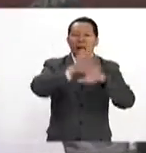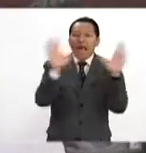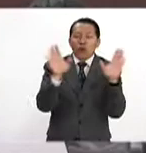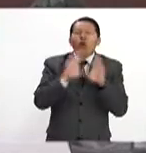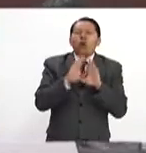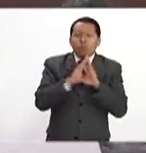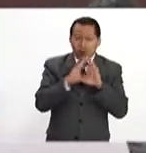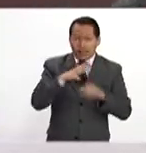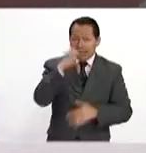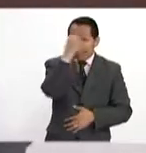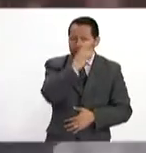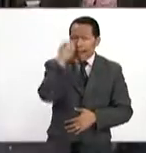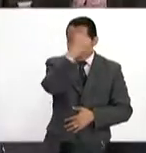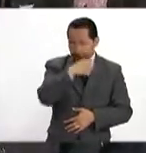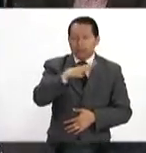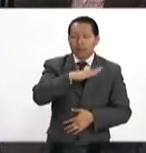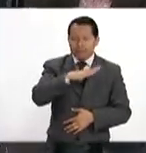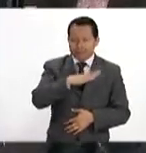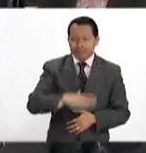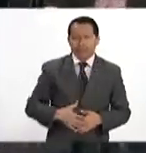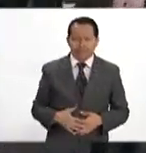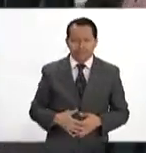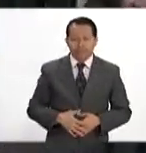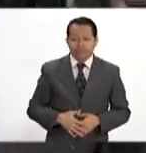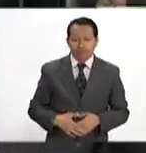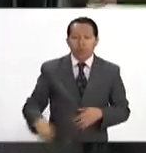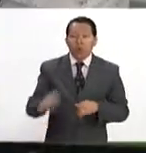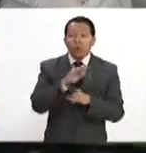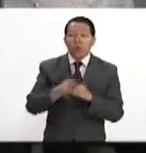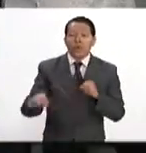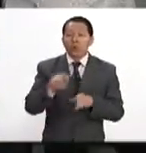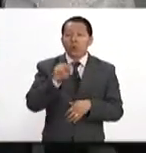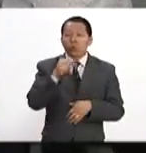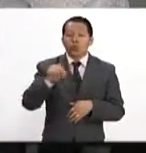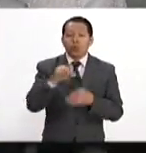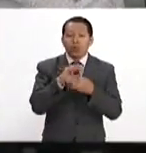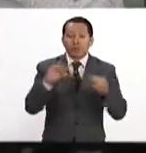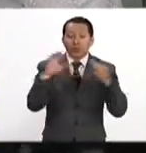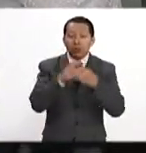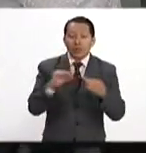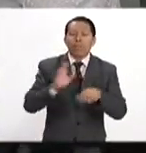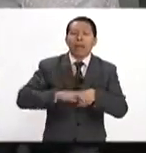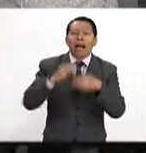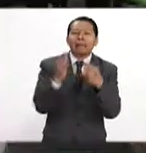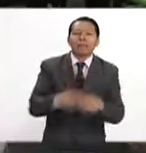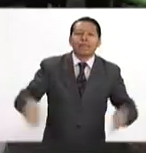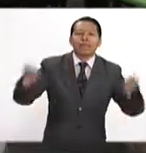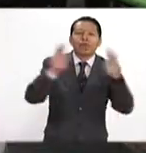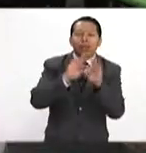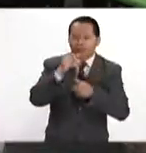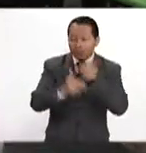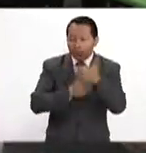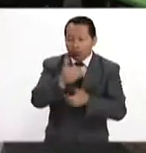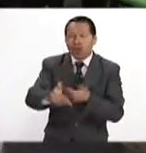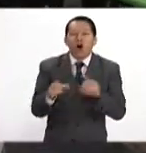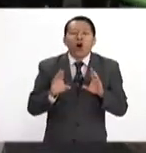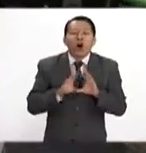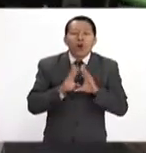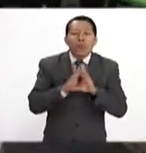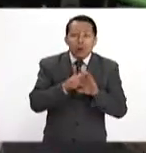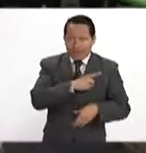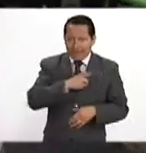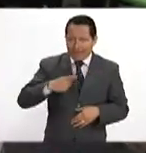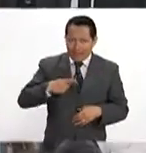una evaluación del ingreso. Por último, Nuño destacó que lo más importante de este proceso es que se les brinde